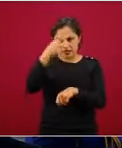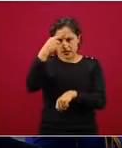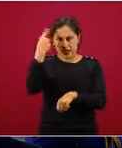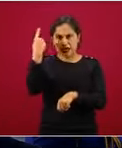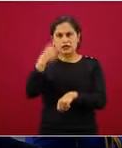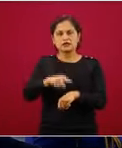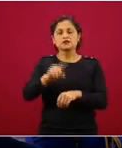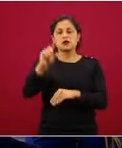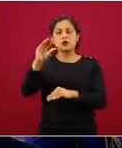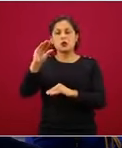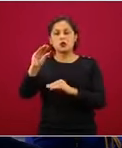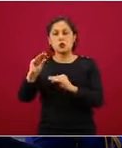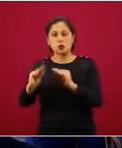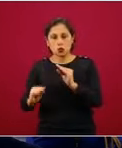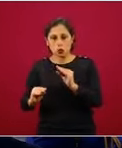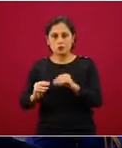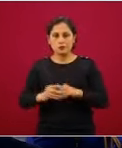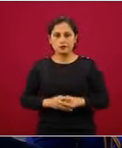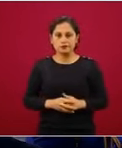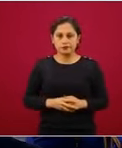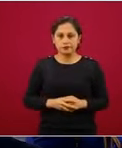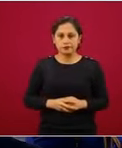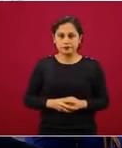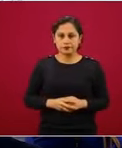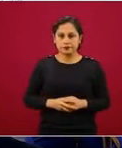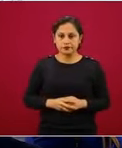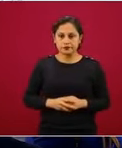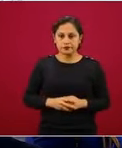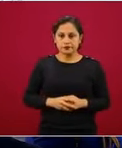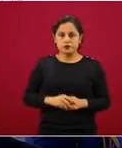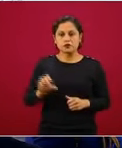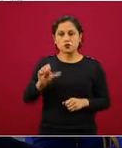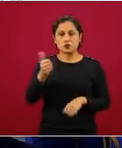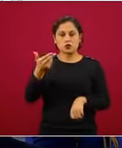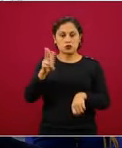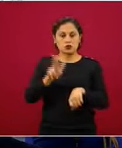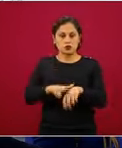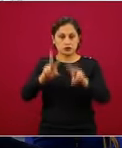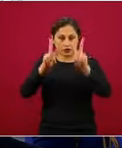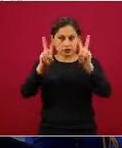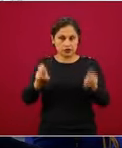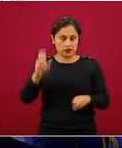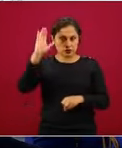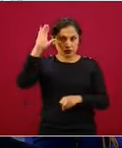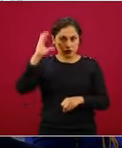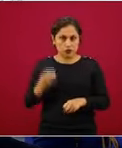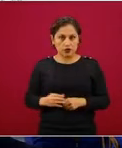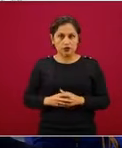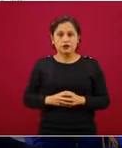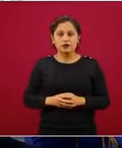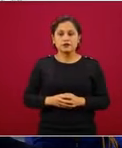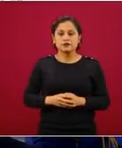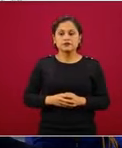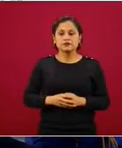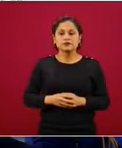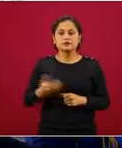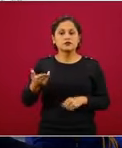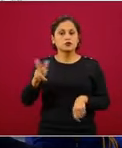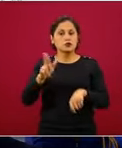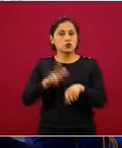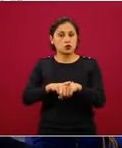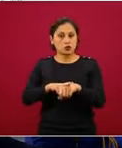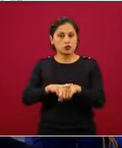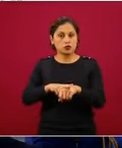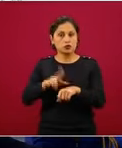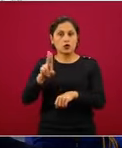de mínima transmisión. La siguiente, hospitalización en Culiacán y hospitalización, la siguiente,